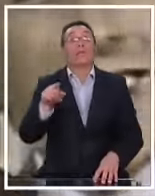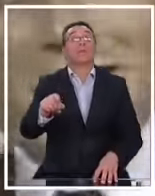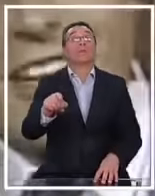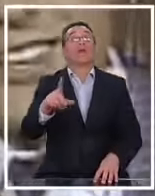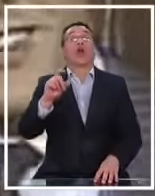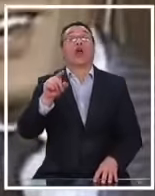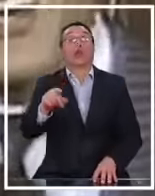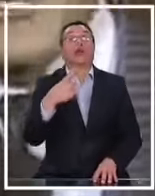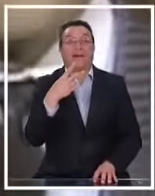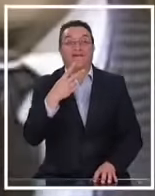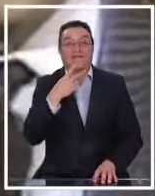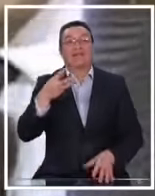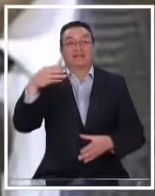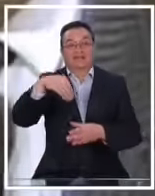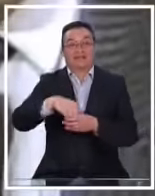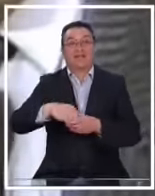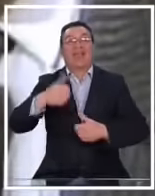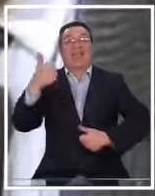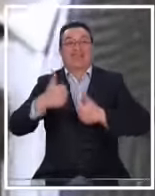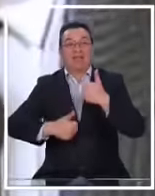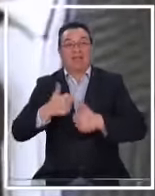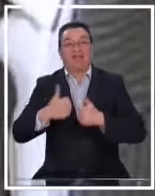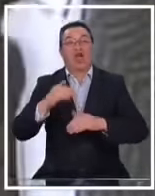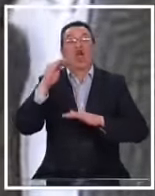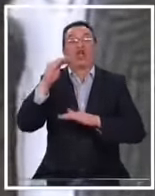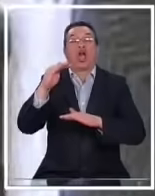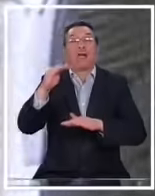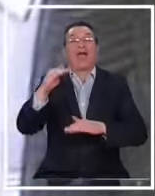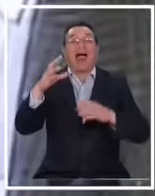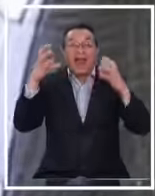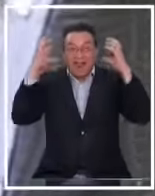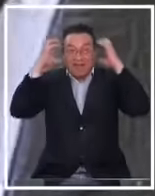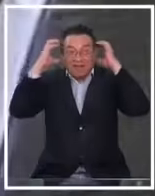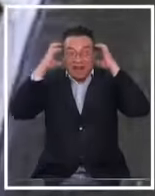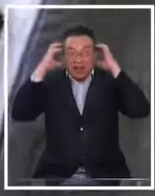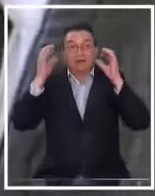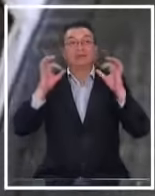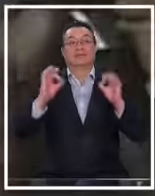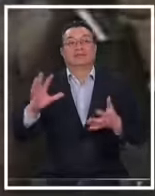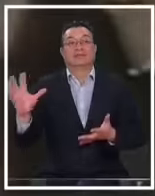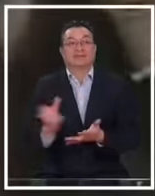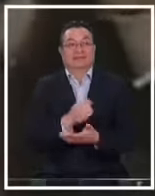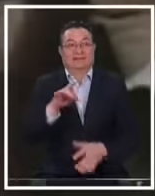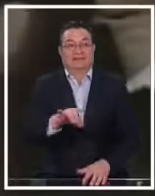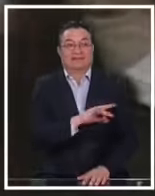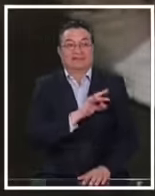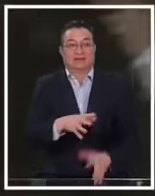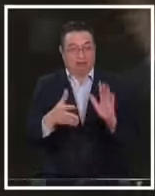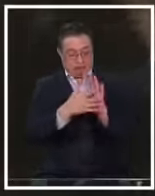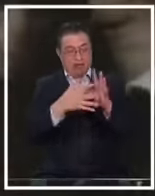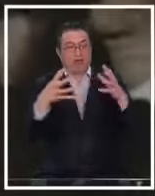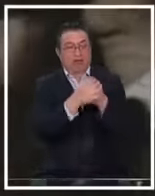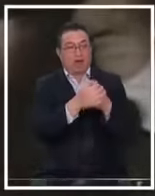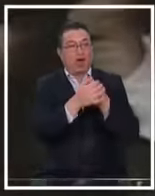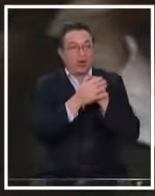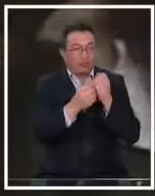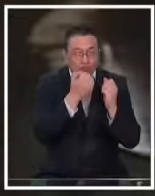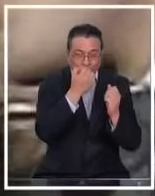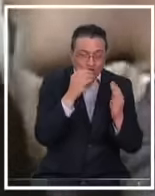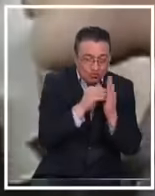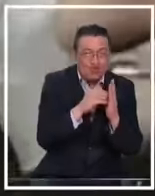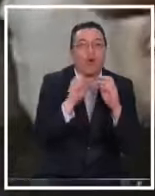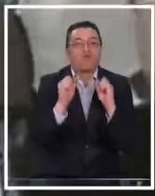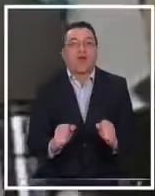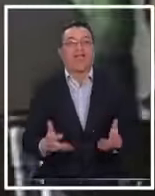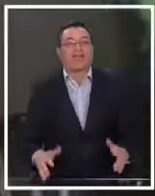viviendo la alegría de este campeonato, de esta Copa Libertadores de América que por fin llegó aquí a Chile. Y la podemos tocar, la podemos besar y todo esto.